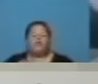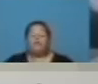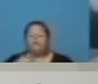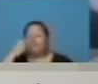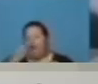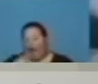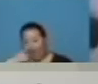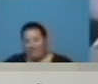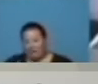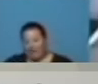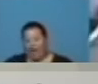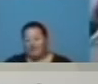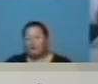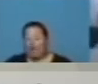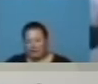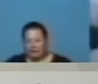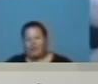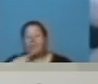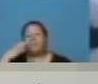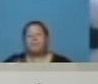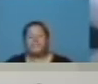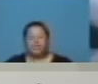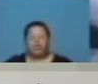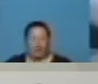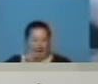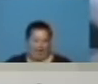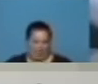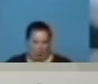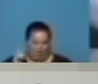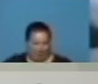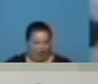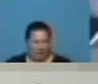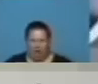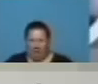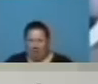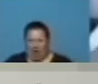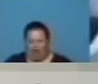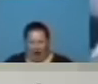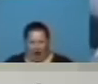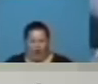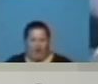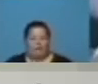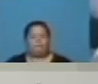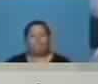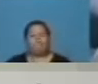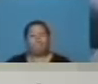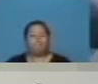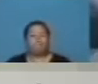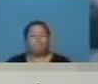conclusiones son las que estamos teniendo. Es una decisión ridícula, sin sentido, casi diría